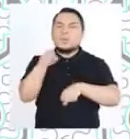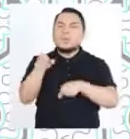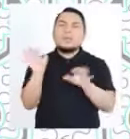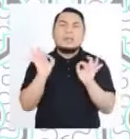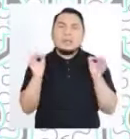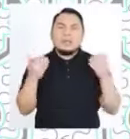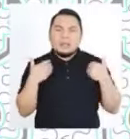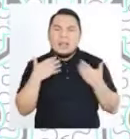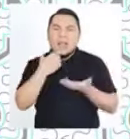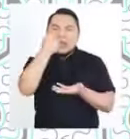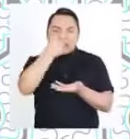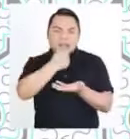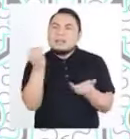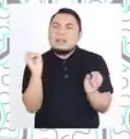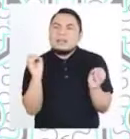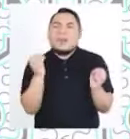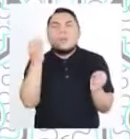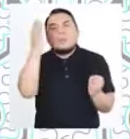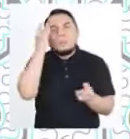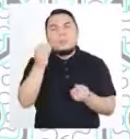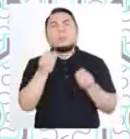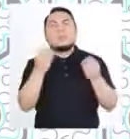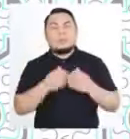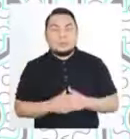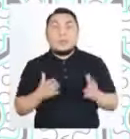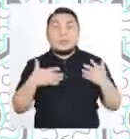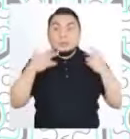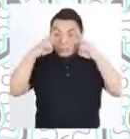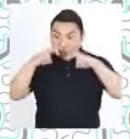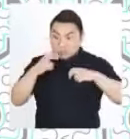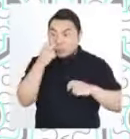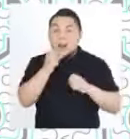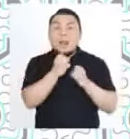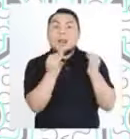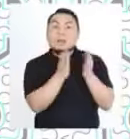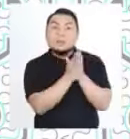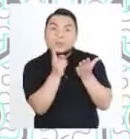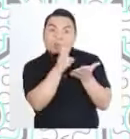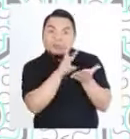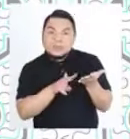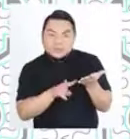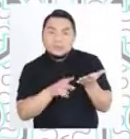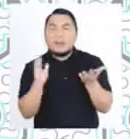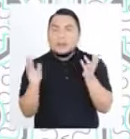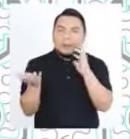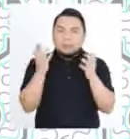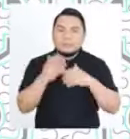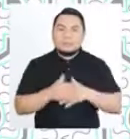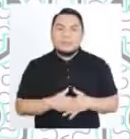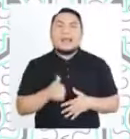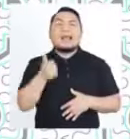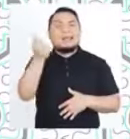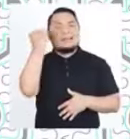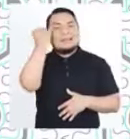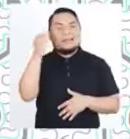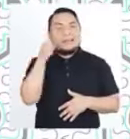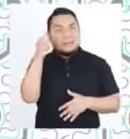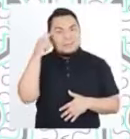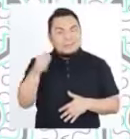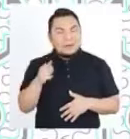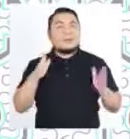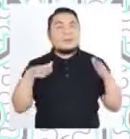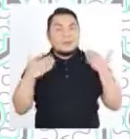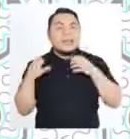alimentos naturales que no tienen embolsados? Podríamos averiguar en algunas lecturas y luego compararlos. Buena